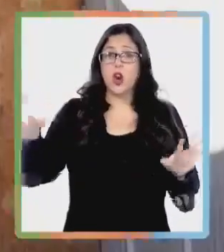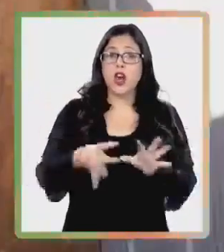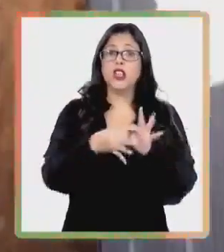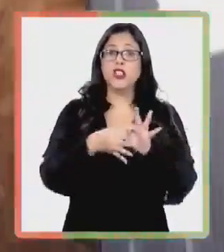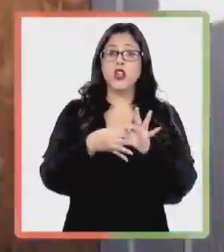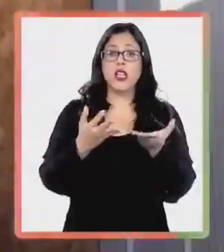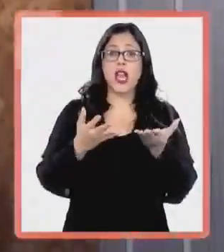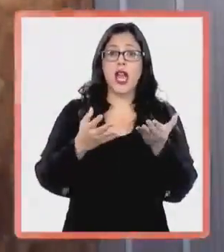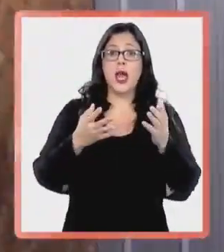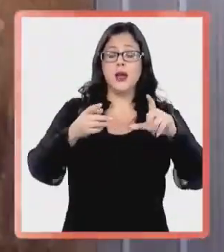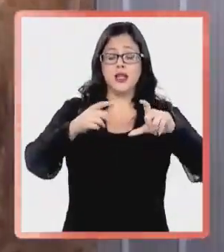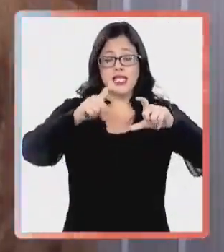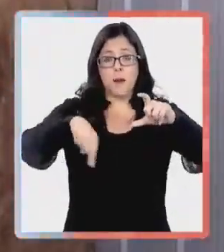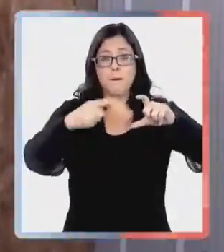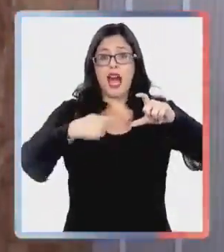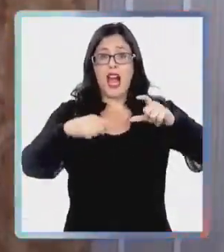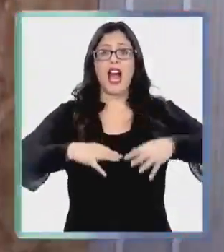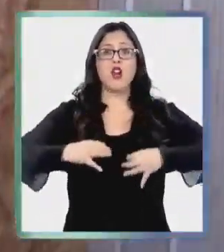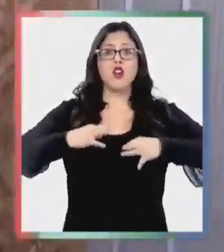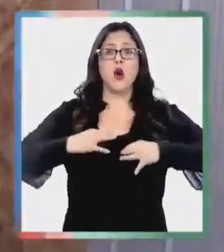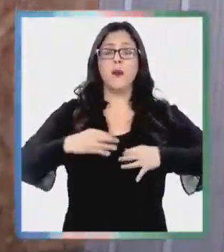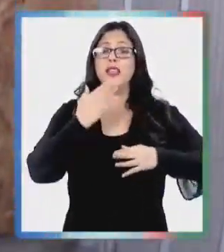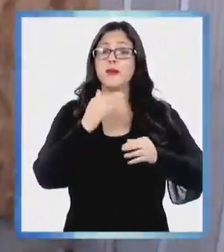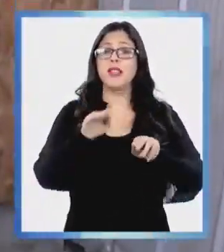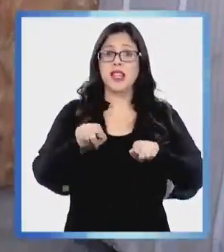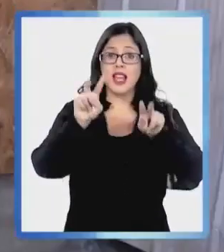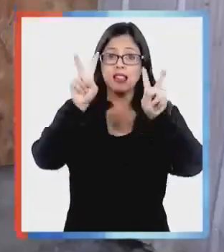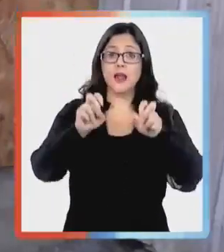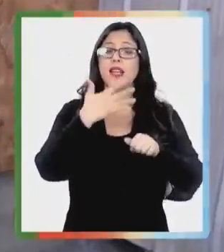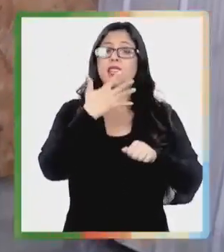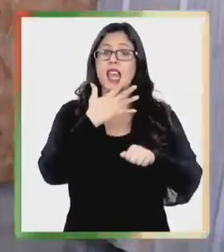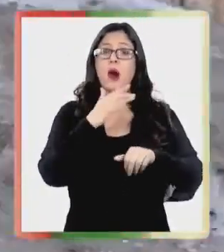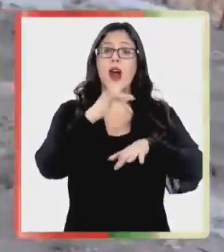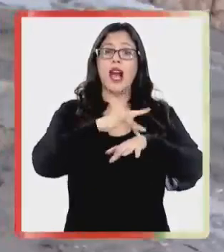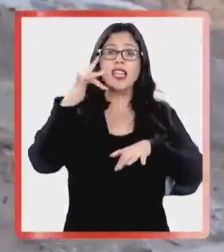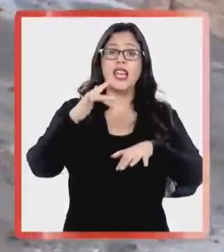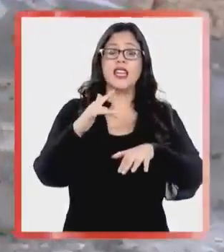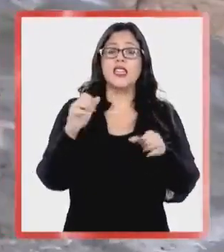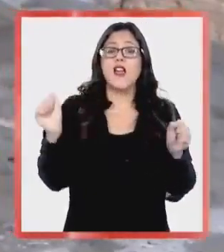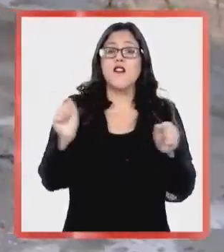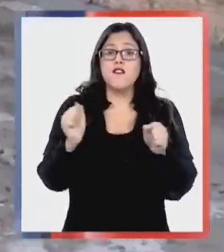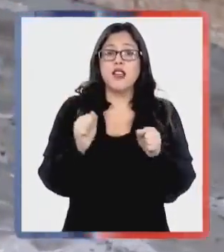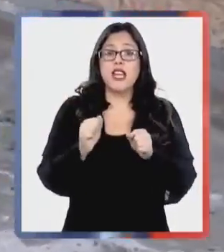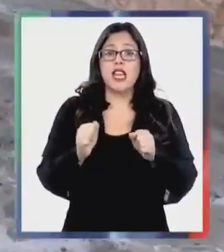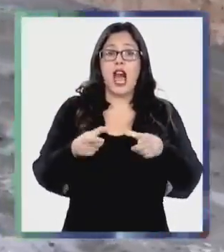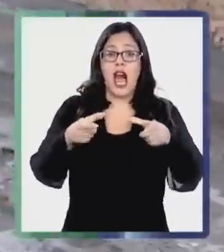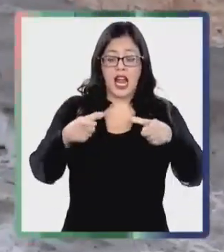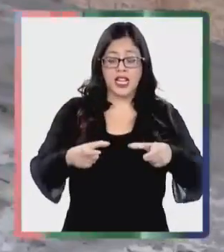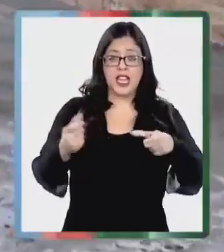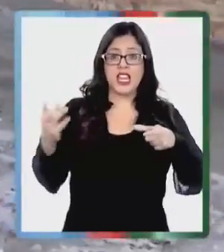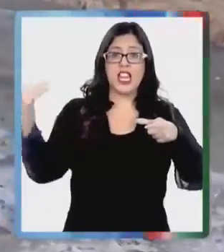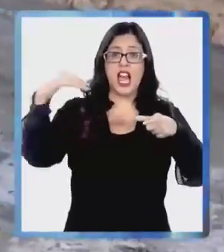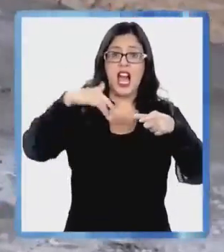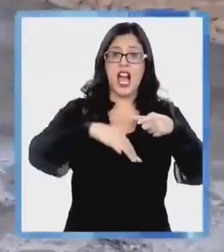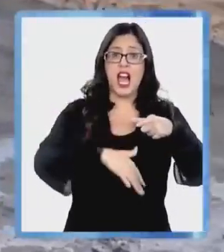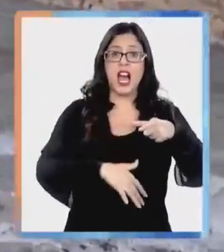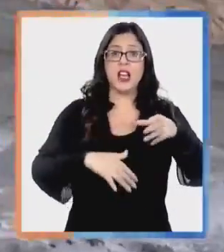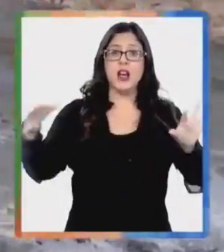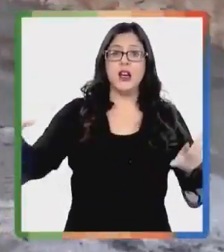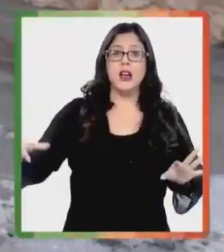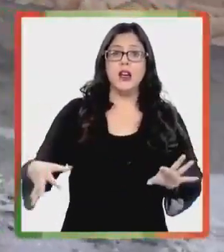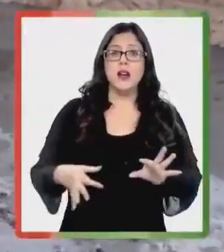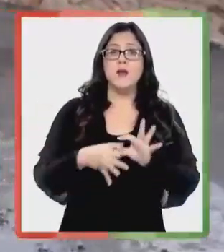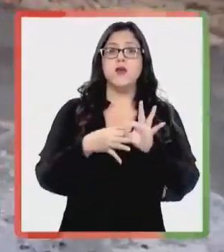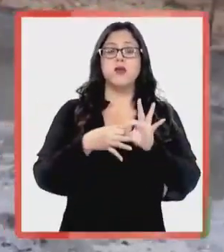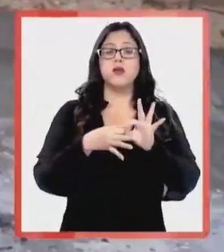la lavadora. Contempla la instalación de los servicios básicos de agua caliente, fría, alcantarillado, 5 uniones